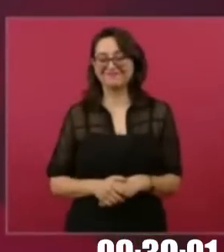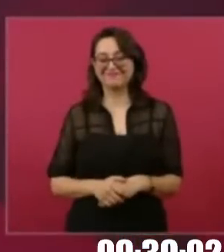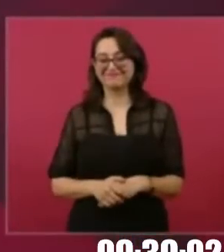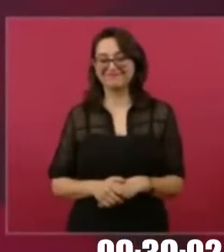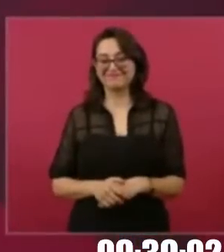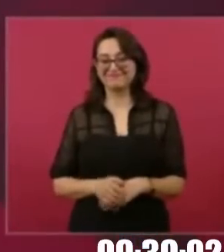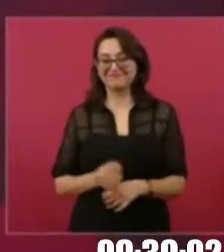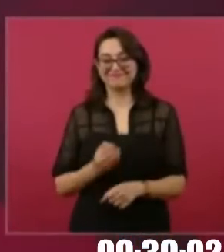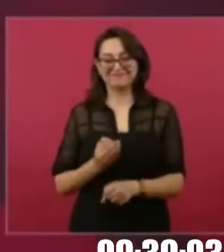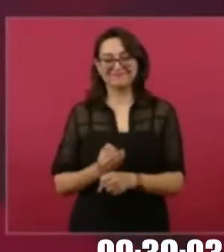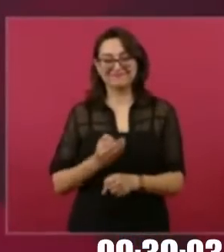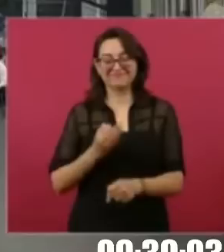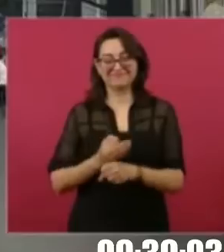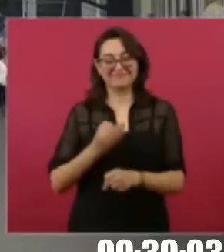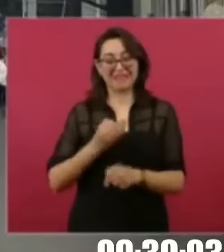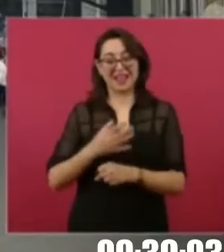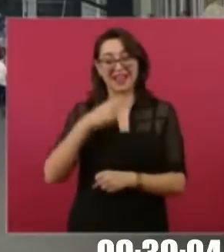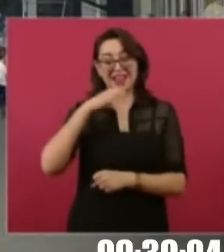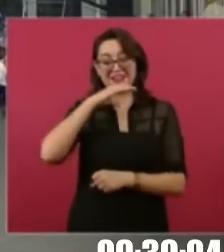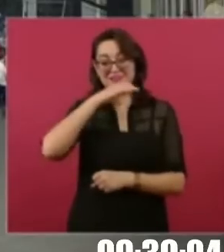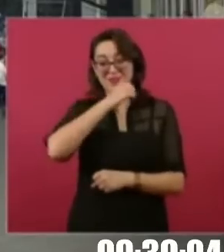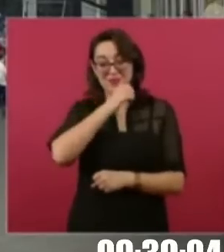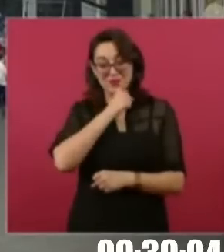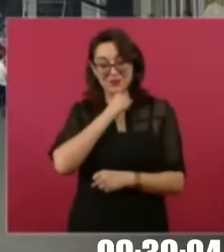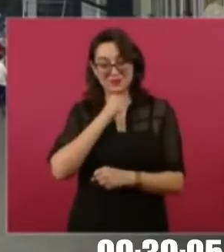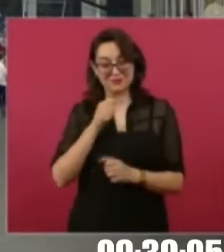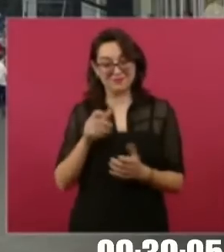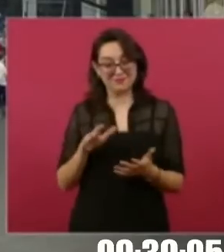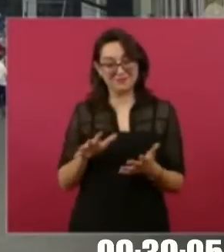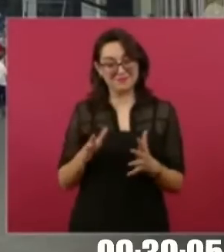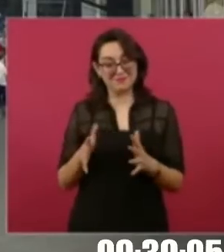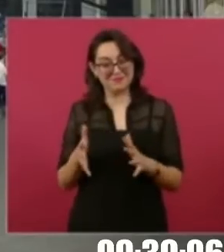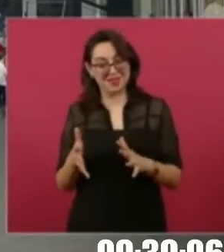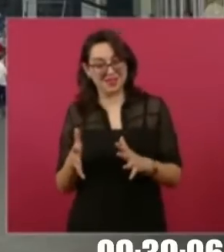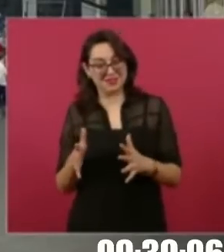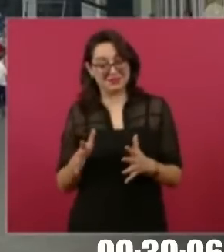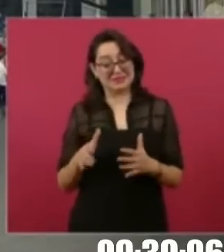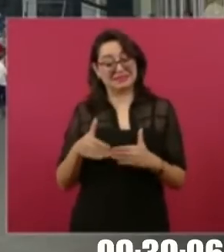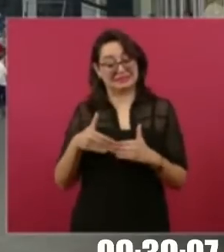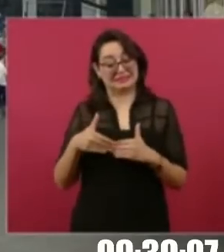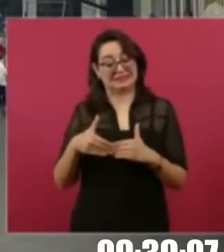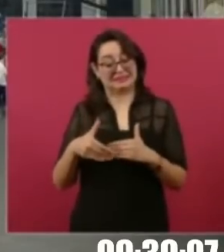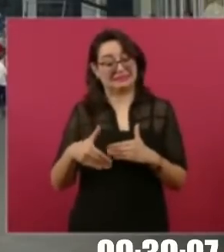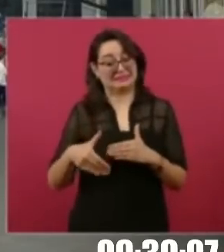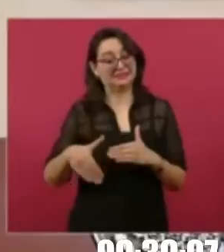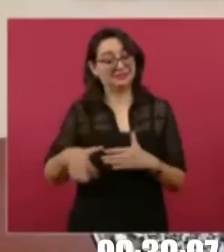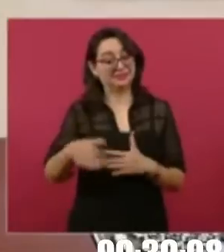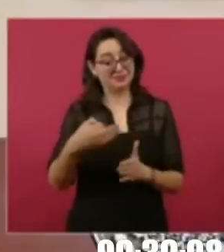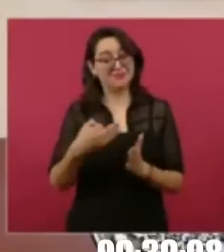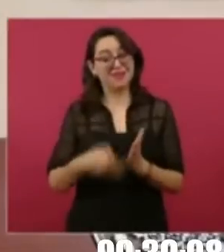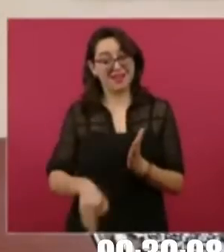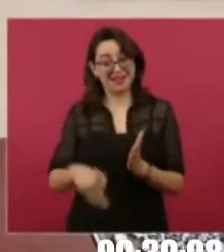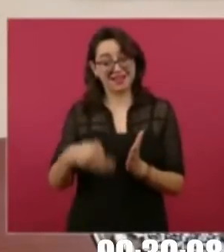todavía falta es fue algo especial es un fenómeno especial